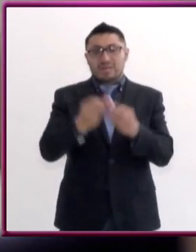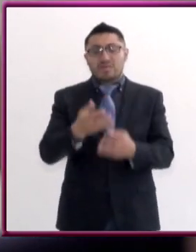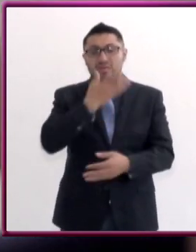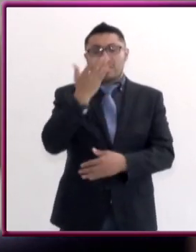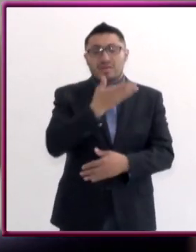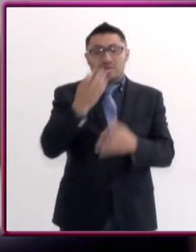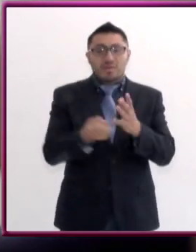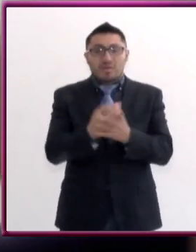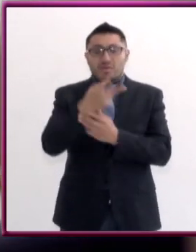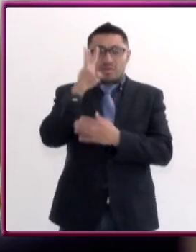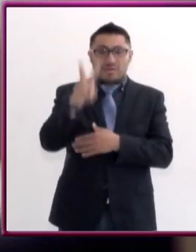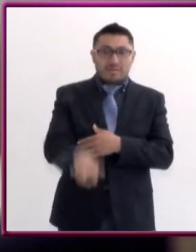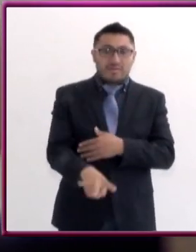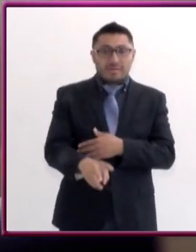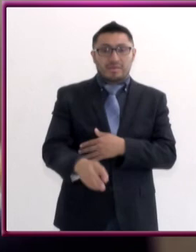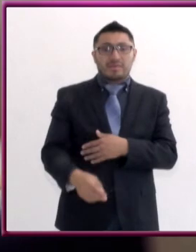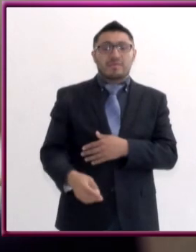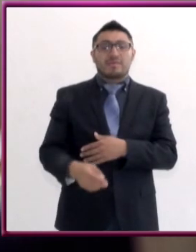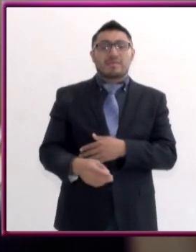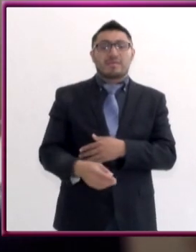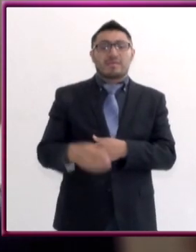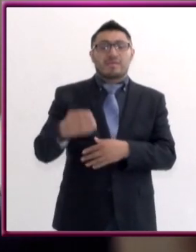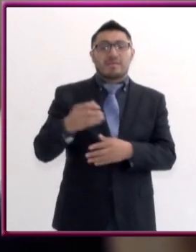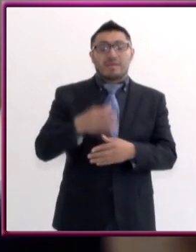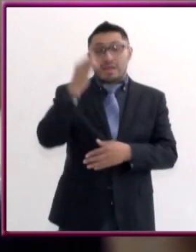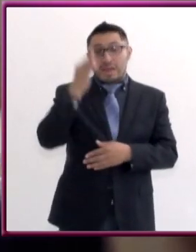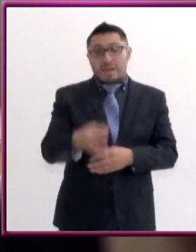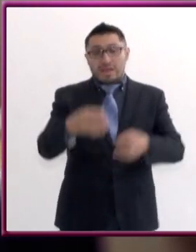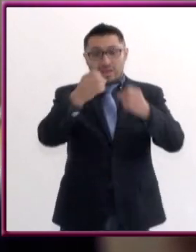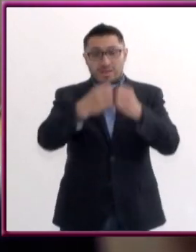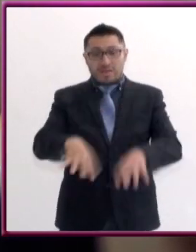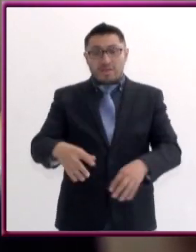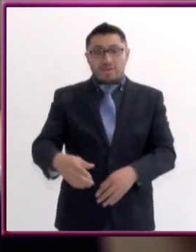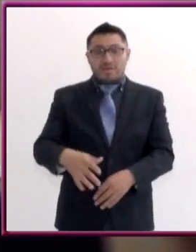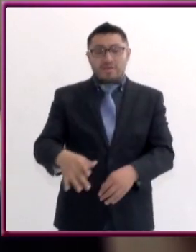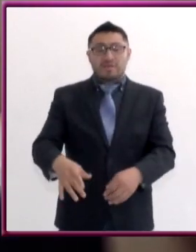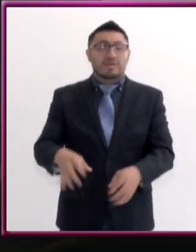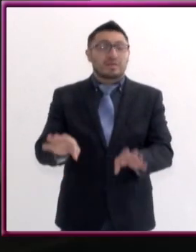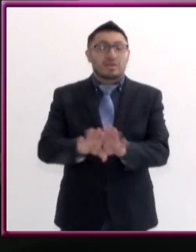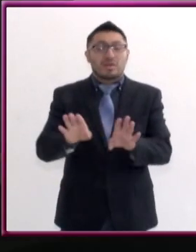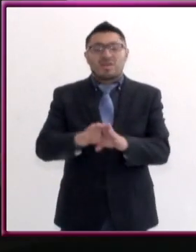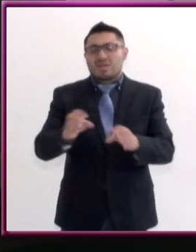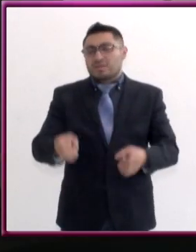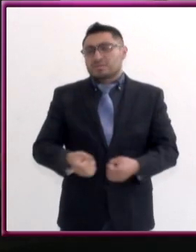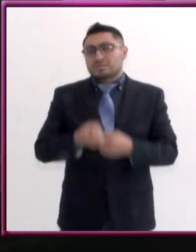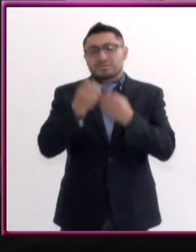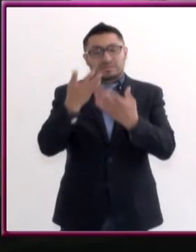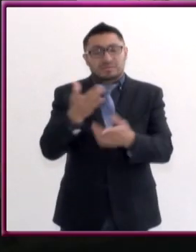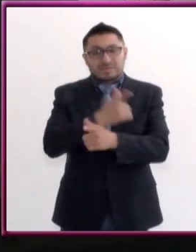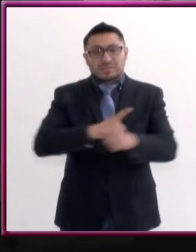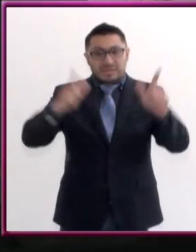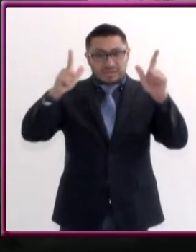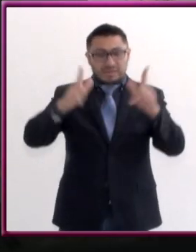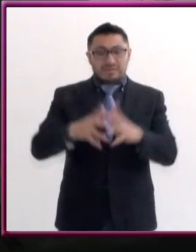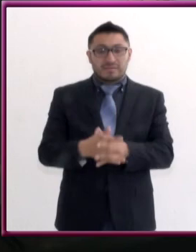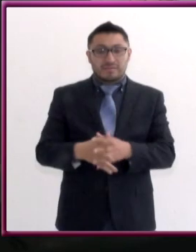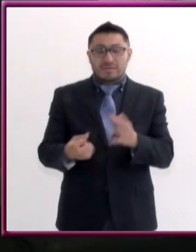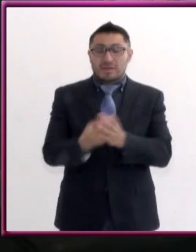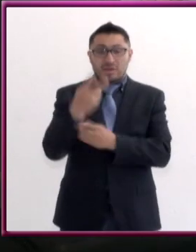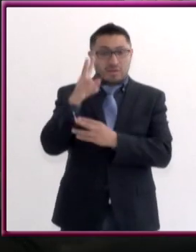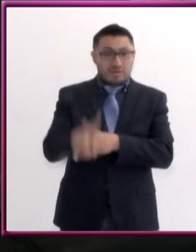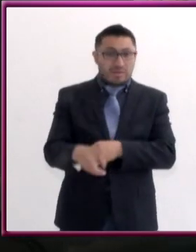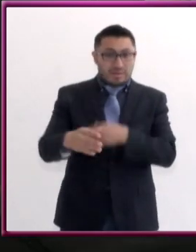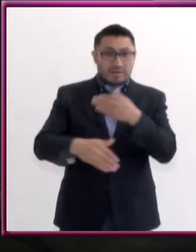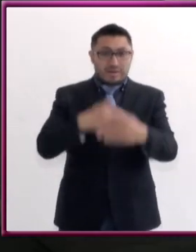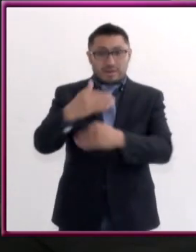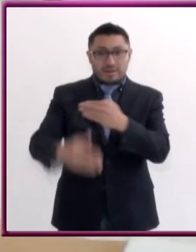para adaptarse a una nueva realidad. Al aceptar la pérdida y dejar fluir la emoción, se es consecuente con el cambio y la nueva realidad